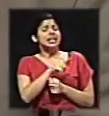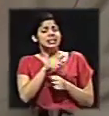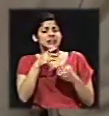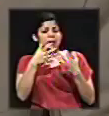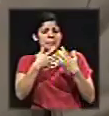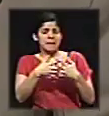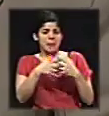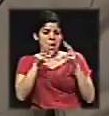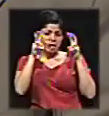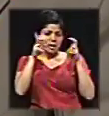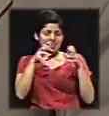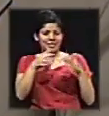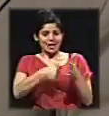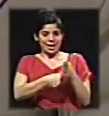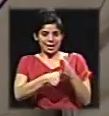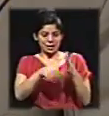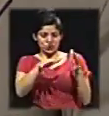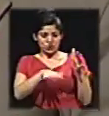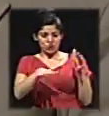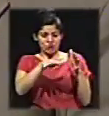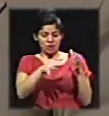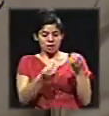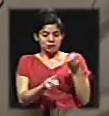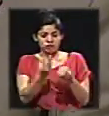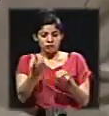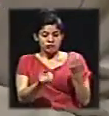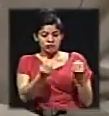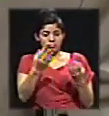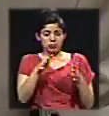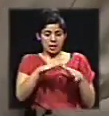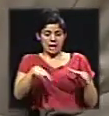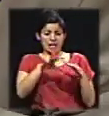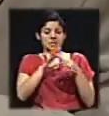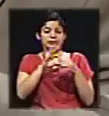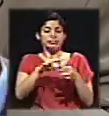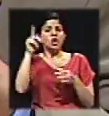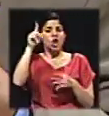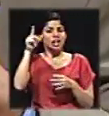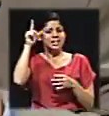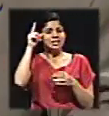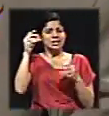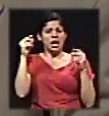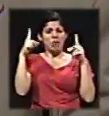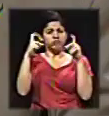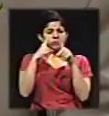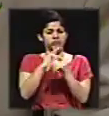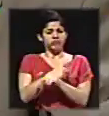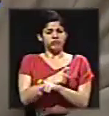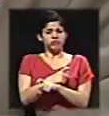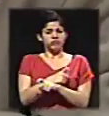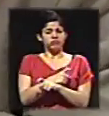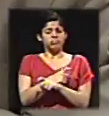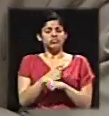maquinaria electoral que es una... Es una logística muy compleja